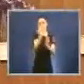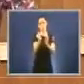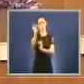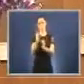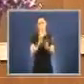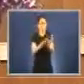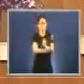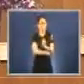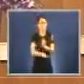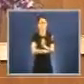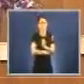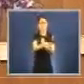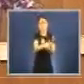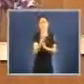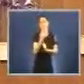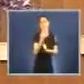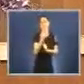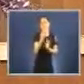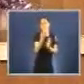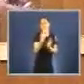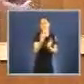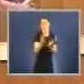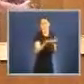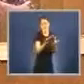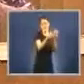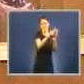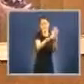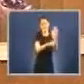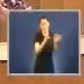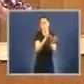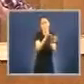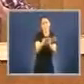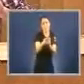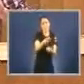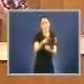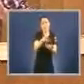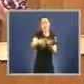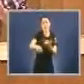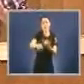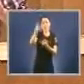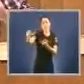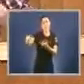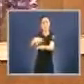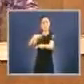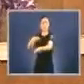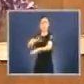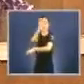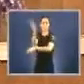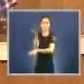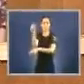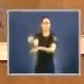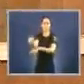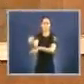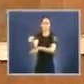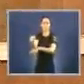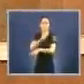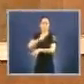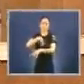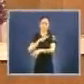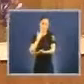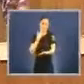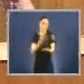para simplificar todo un conxunto de medidas fiscais que perxudican a maioría. Non é tan ambiciosa a